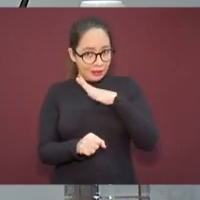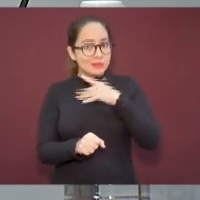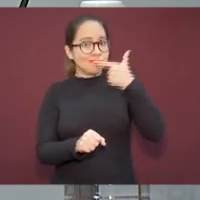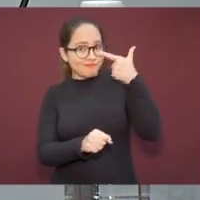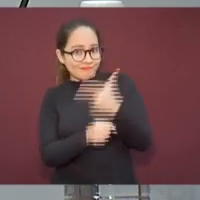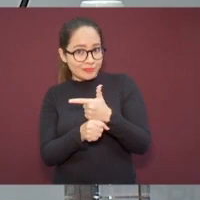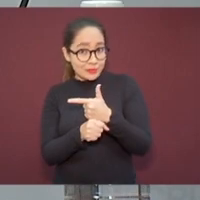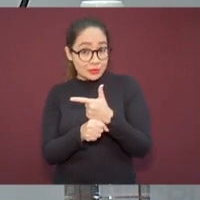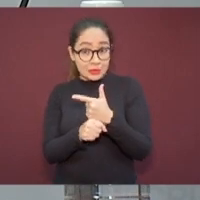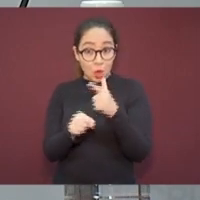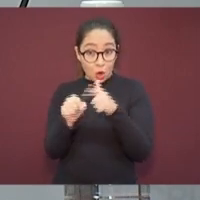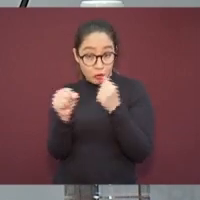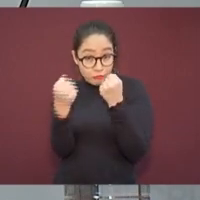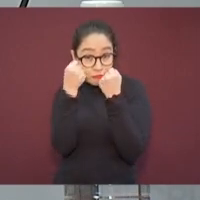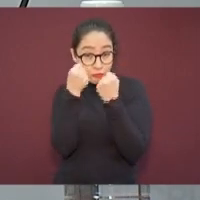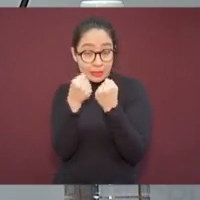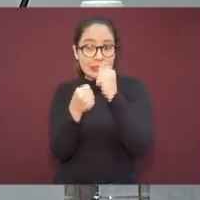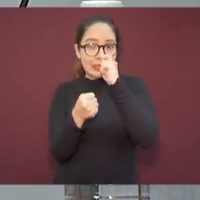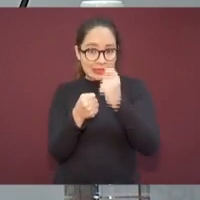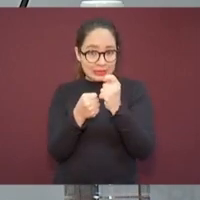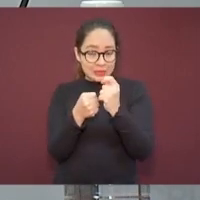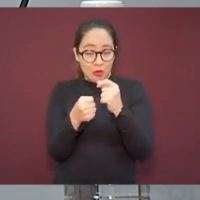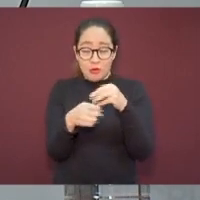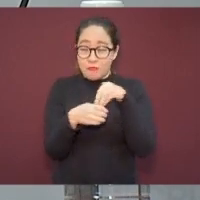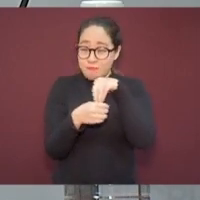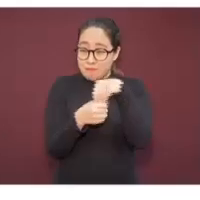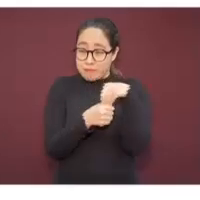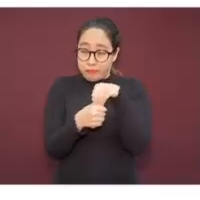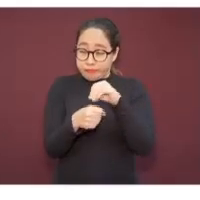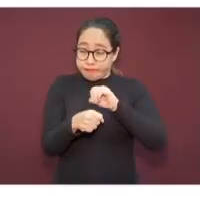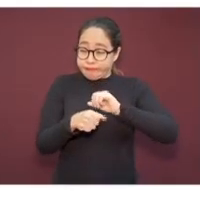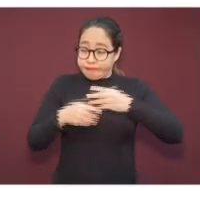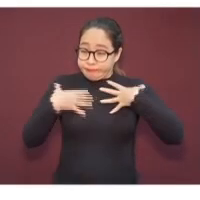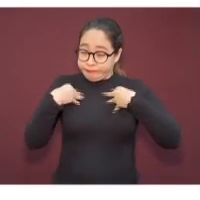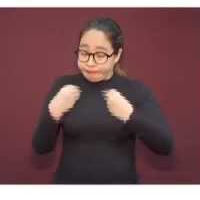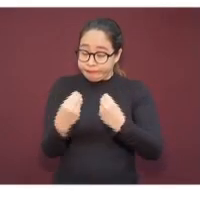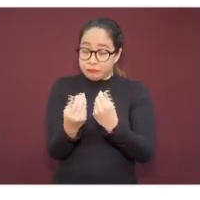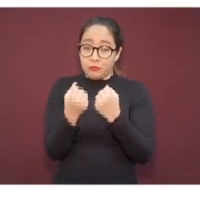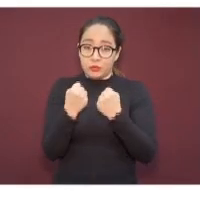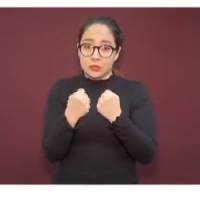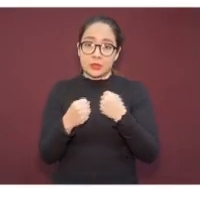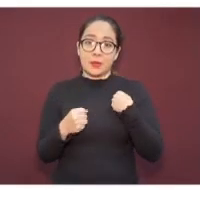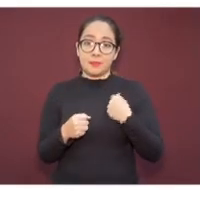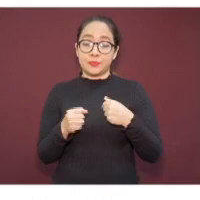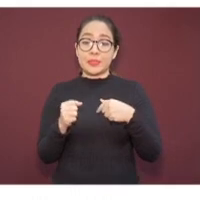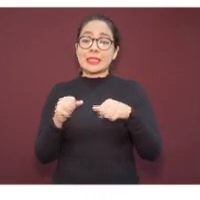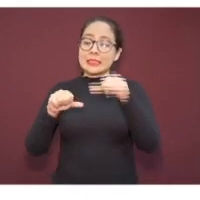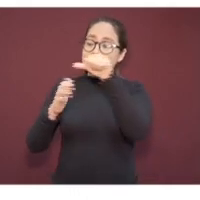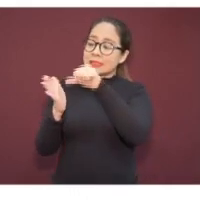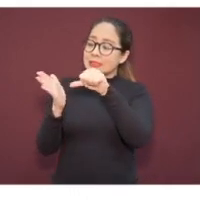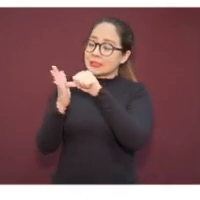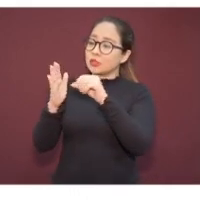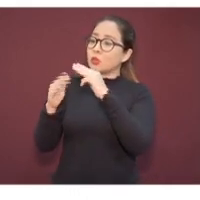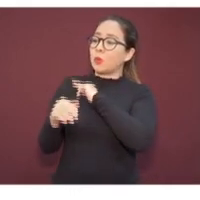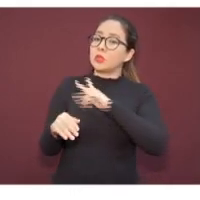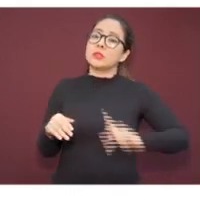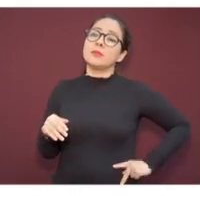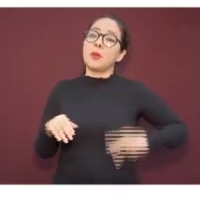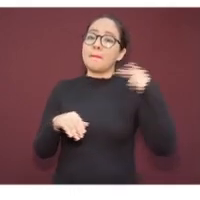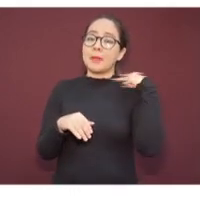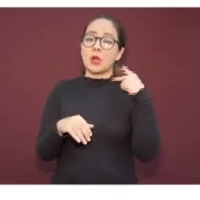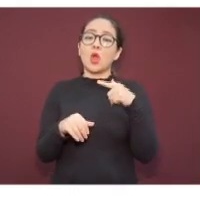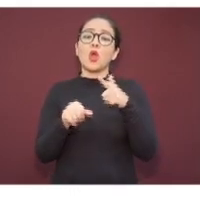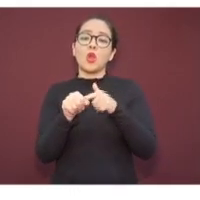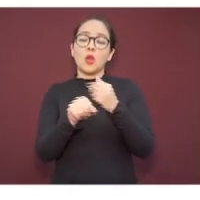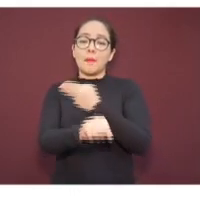más intenso es, indica mayor transmisión. Al centro, el municipio de Veracruz, en color caoba, con 2 mil